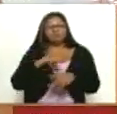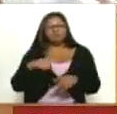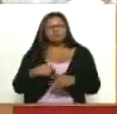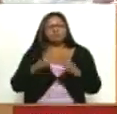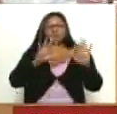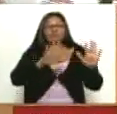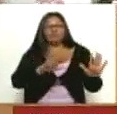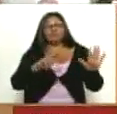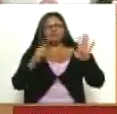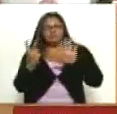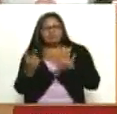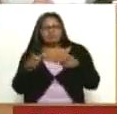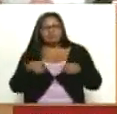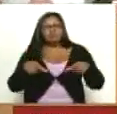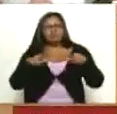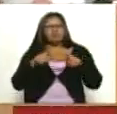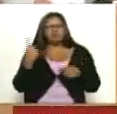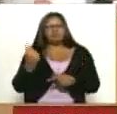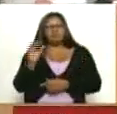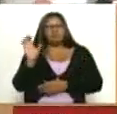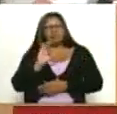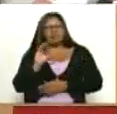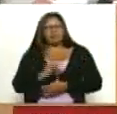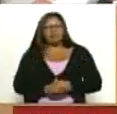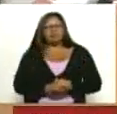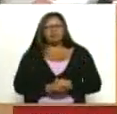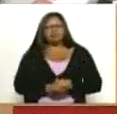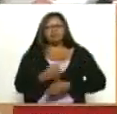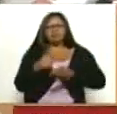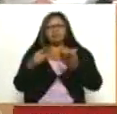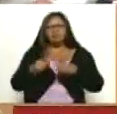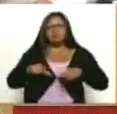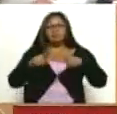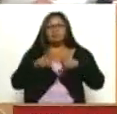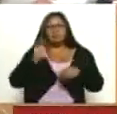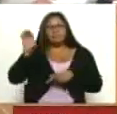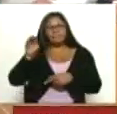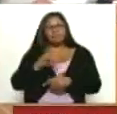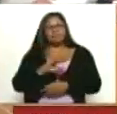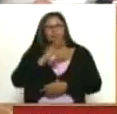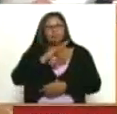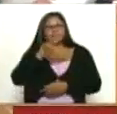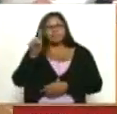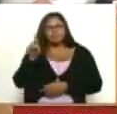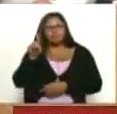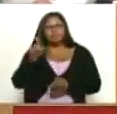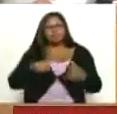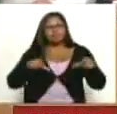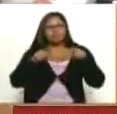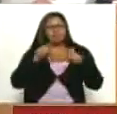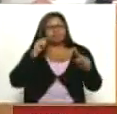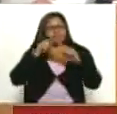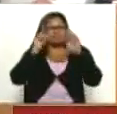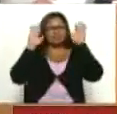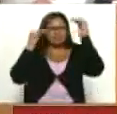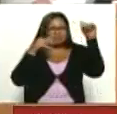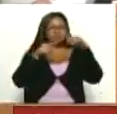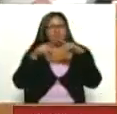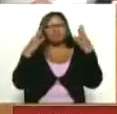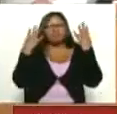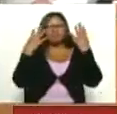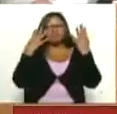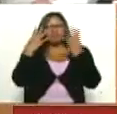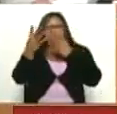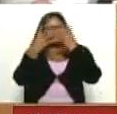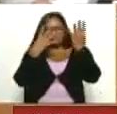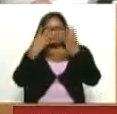17 salas solo en Caracas, y en el resto del país 41 salas dedicadas al festival. Pero